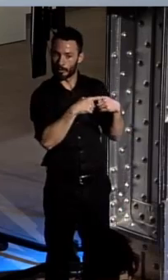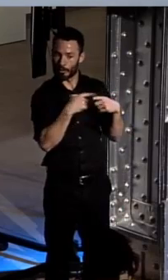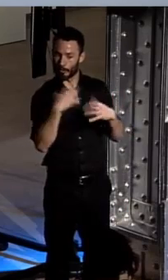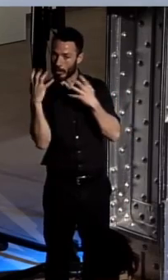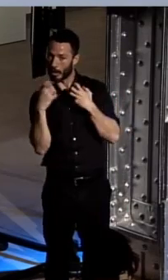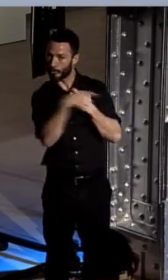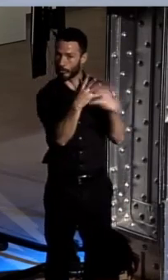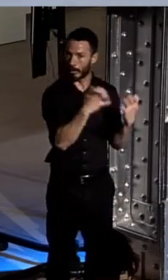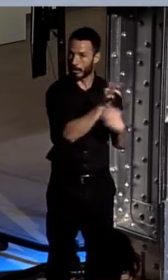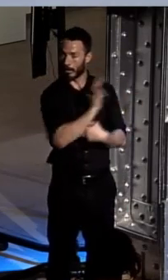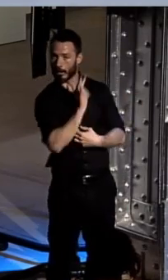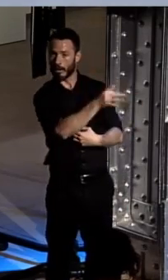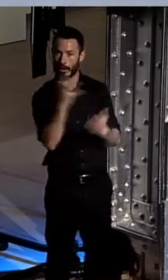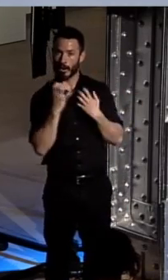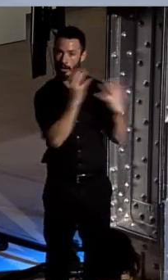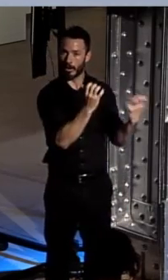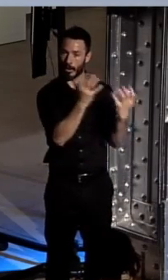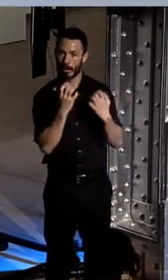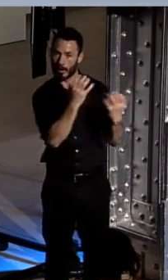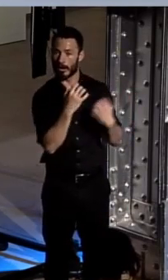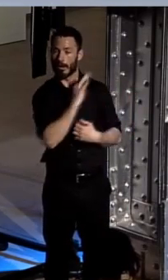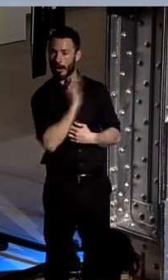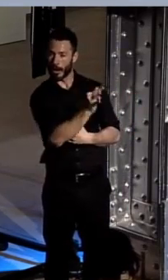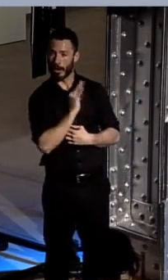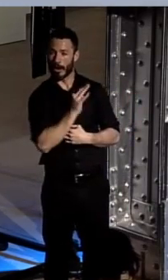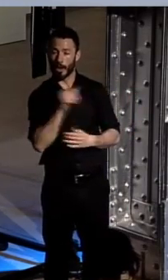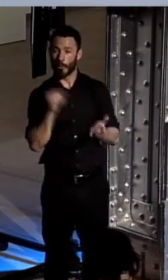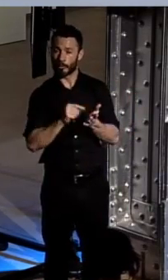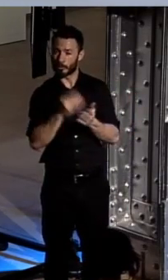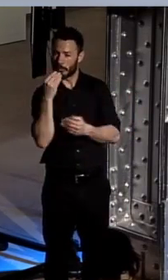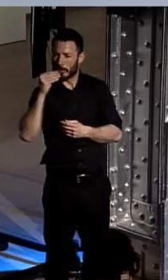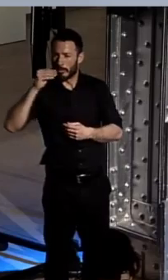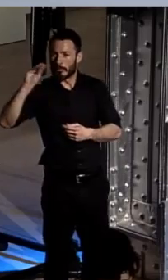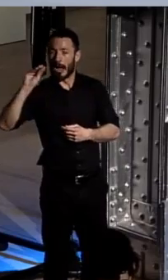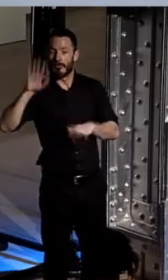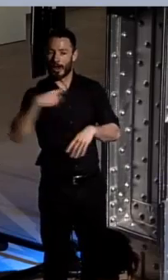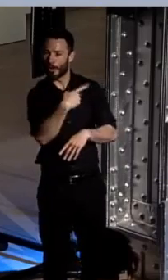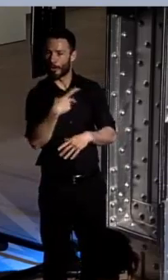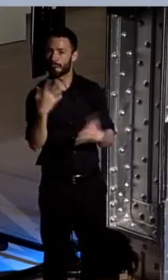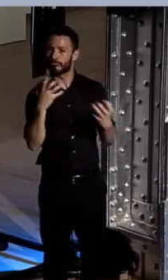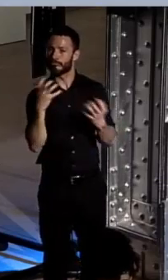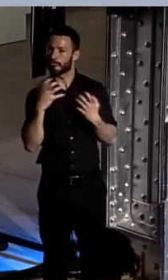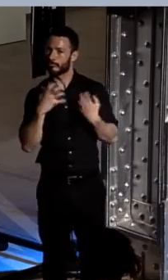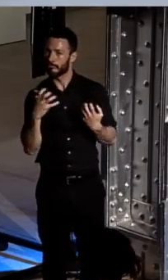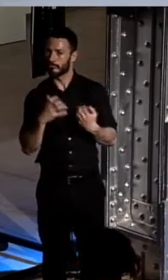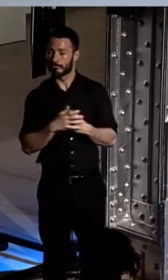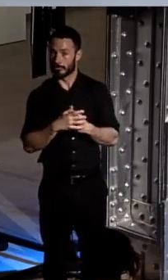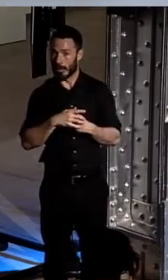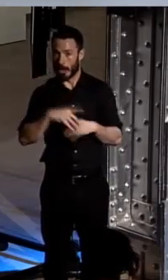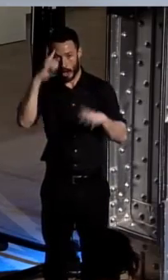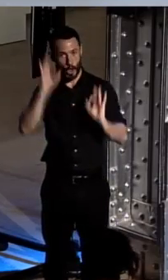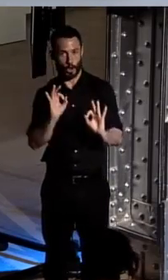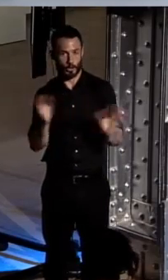gano, te dejo ganar, gano, te dejo ganar, gano, te dejo ganar, vos haces un montón de puntos, ganas mucho y yo también. Entonces, esto es obvio. Lo